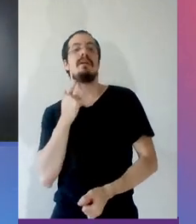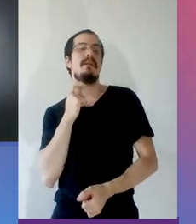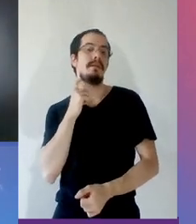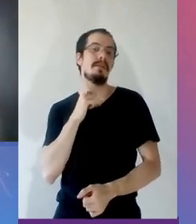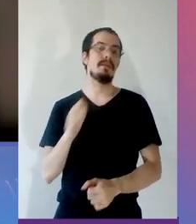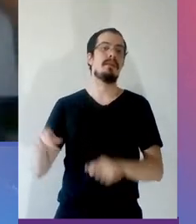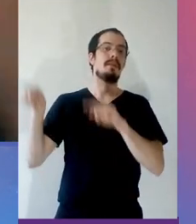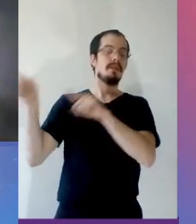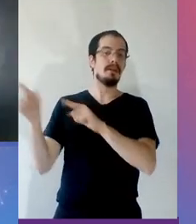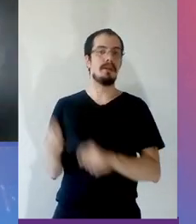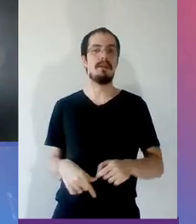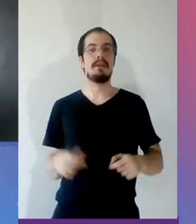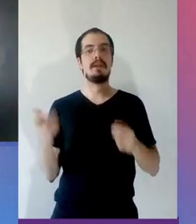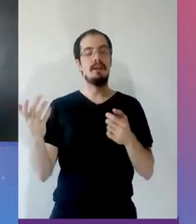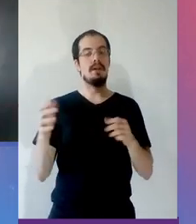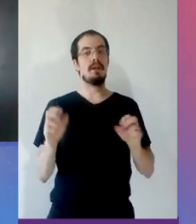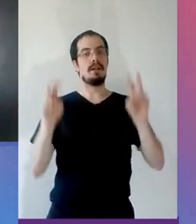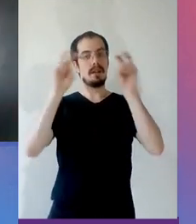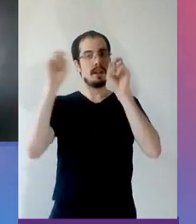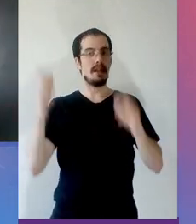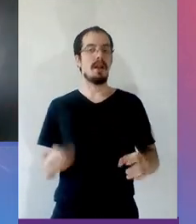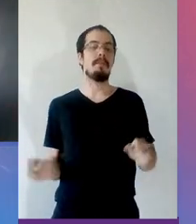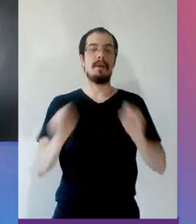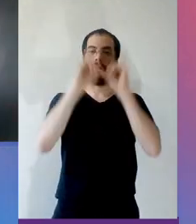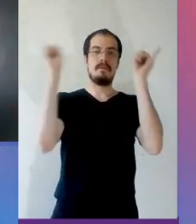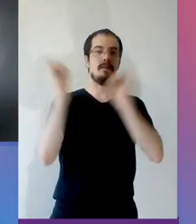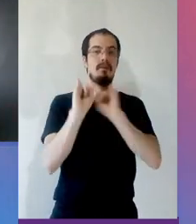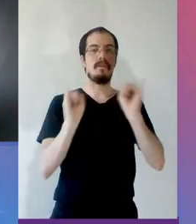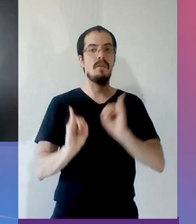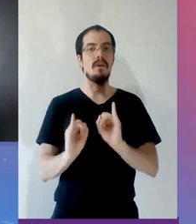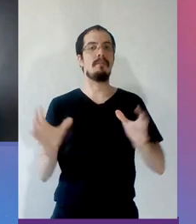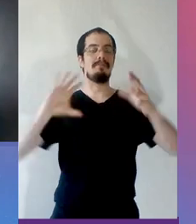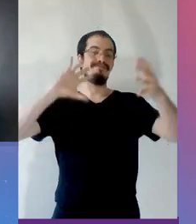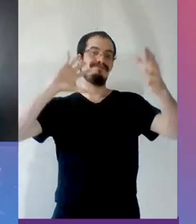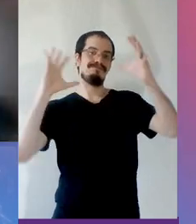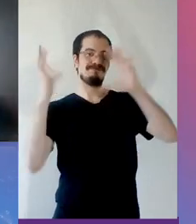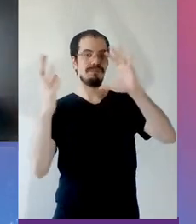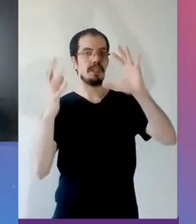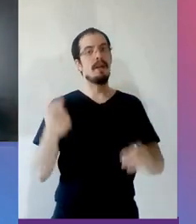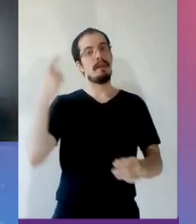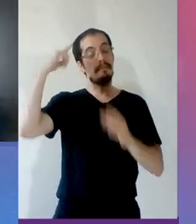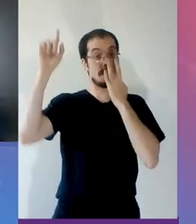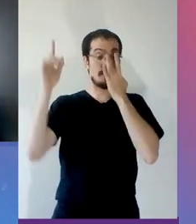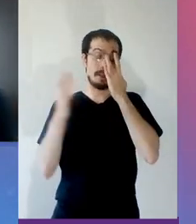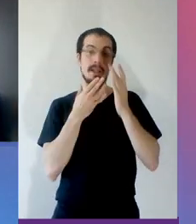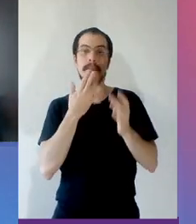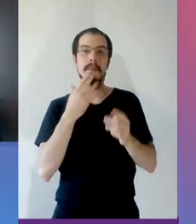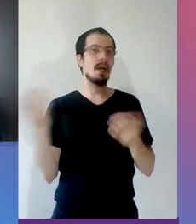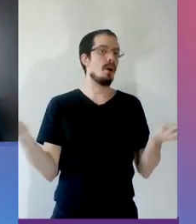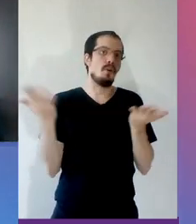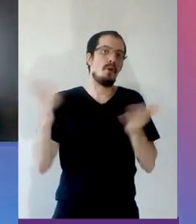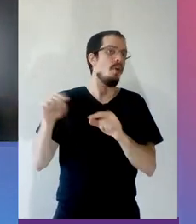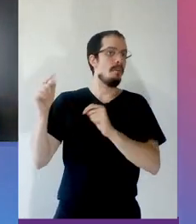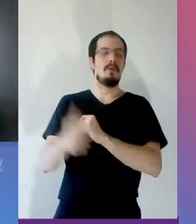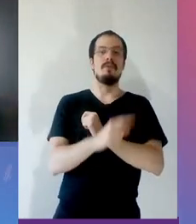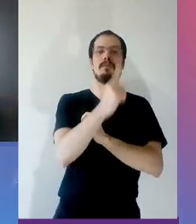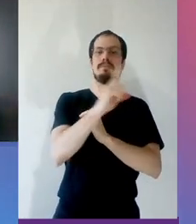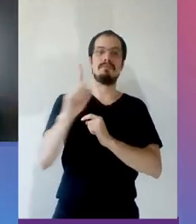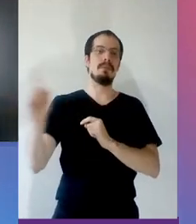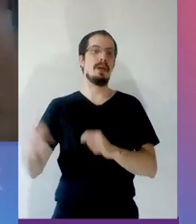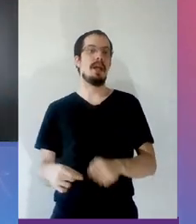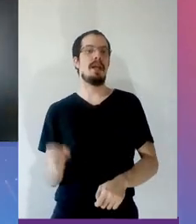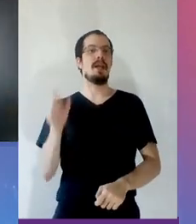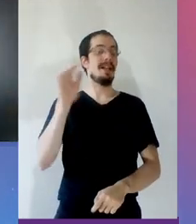como modelo ecológico en el fondo de la intervención. Claro, está lo biológico, pero en el fondo, ¿cómo impacta todo esto? Pues el niño no vive solo,